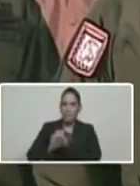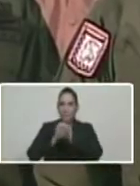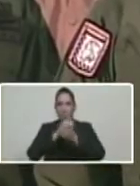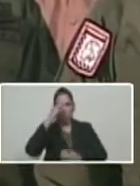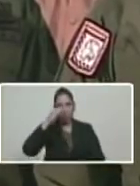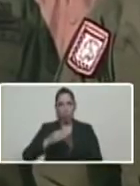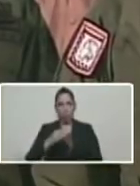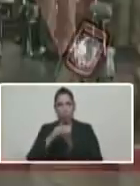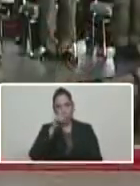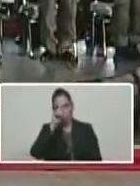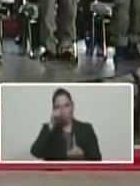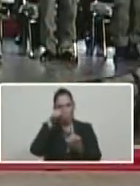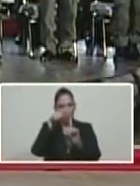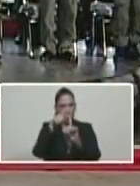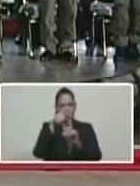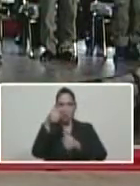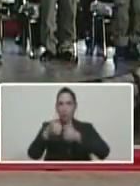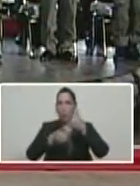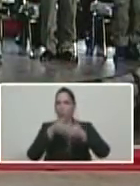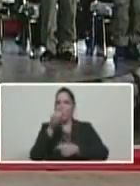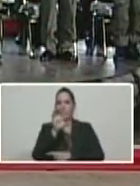un objetivo esencial de nuestra patria.